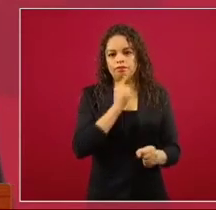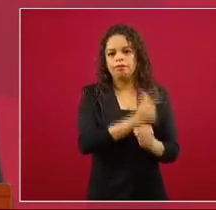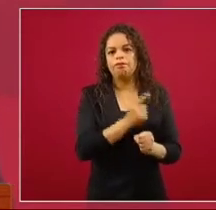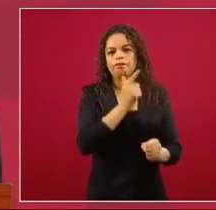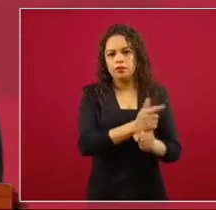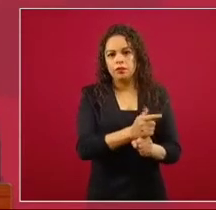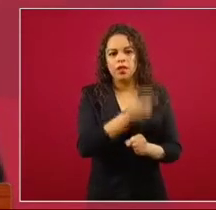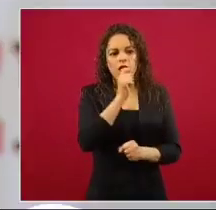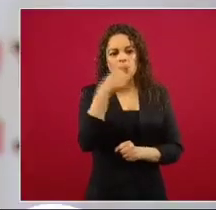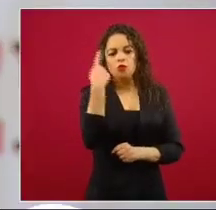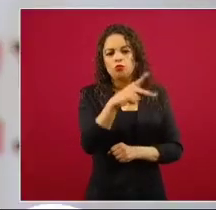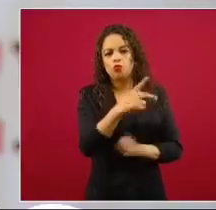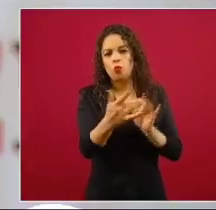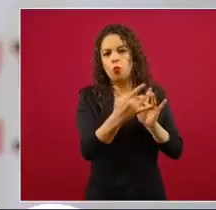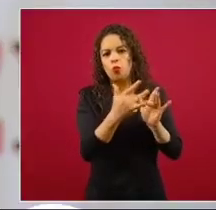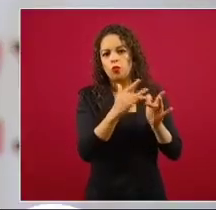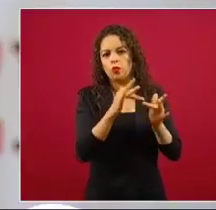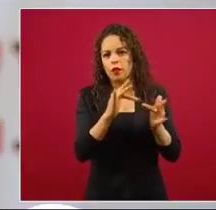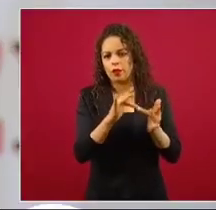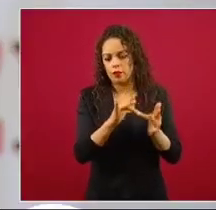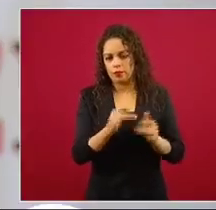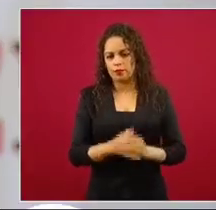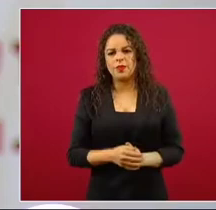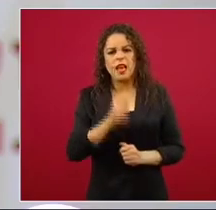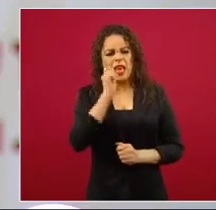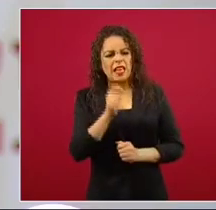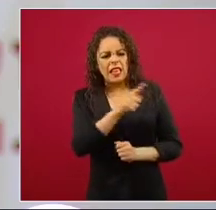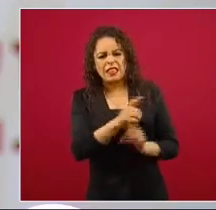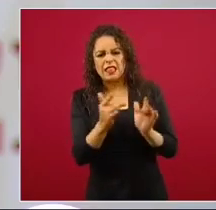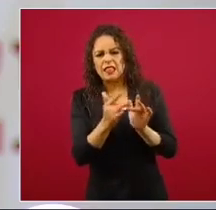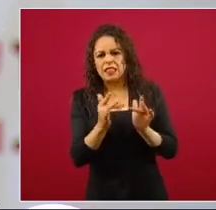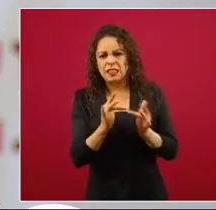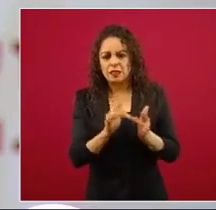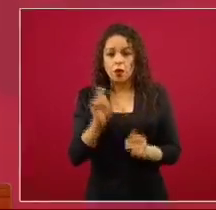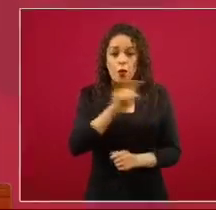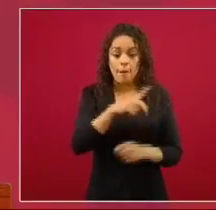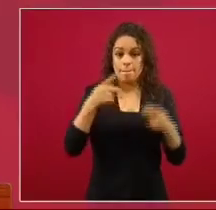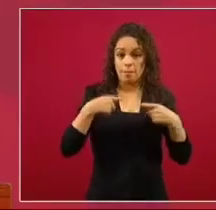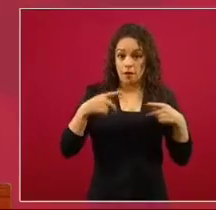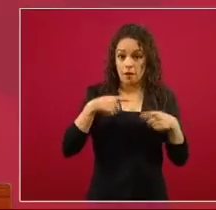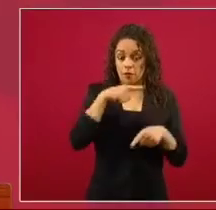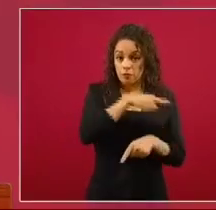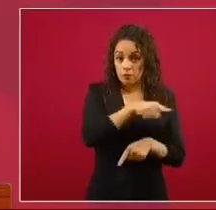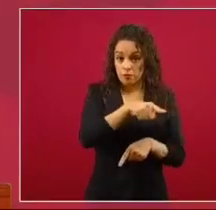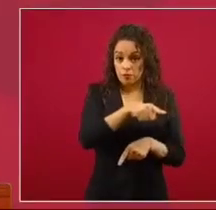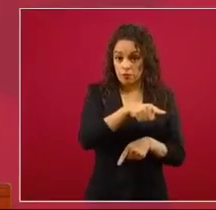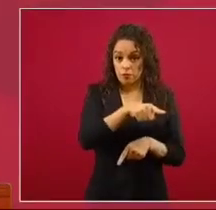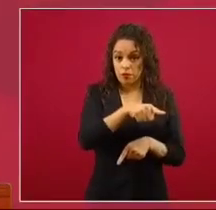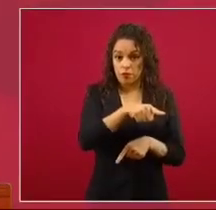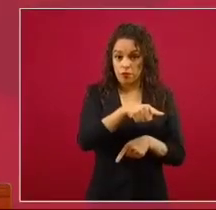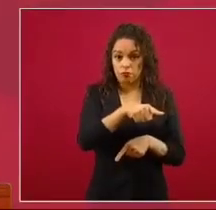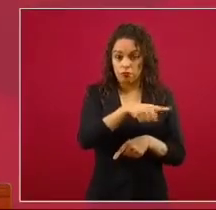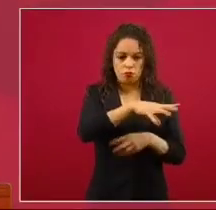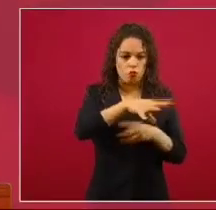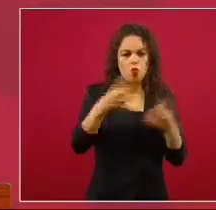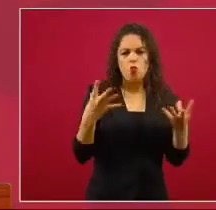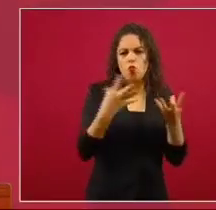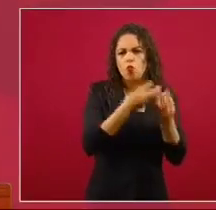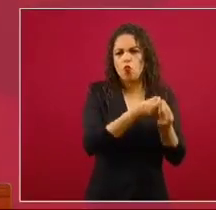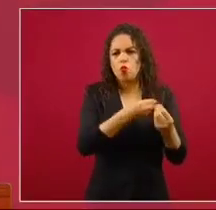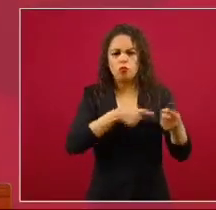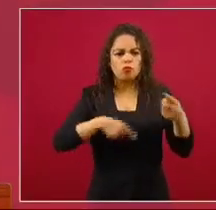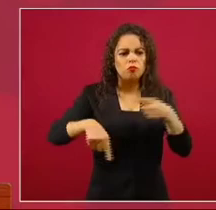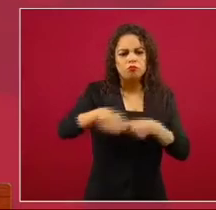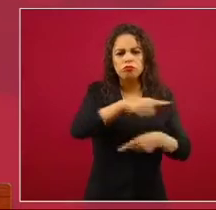Contactos son aquellas personas que durante el tiempo relevante de la probabilidad de contagio estuvieron en estrecha